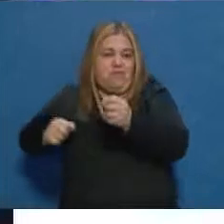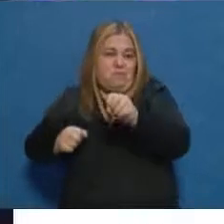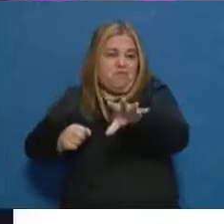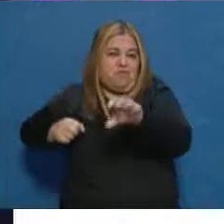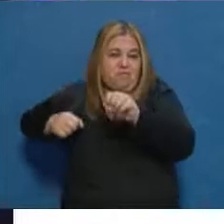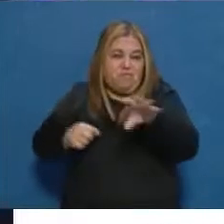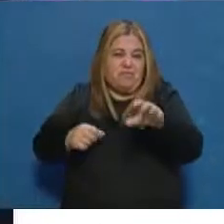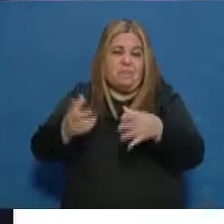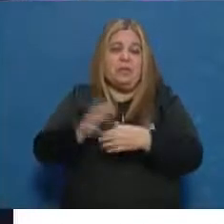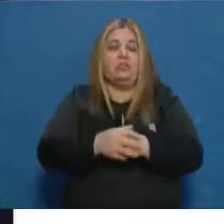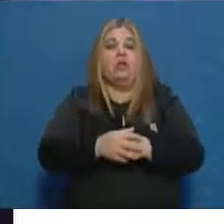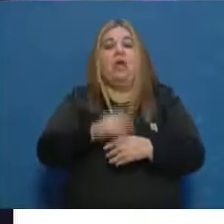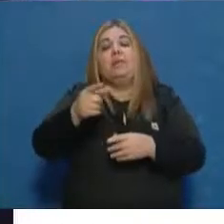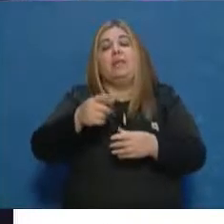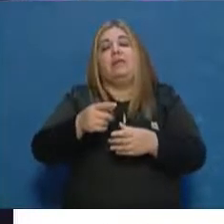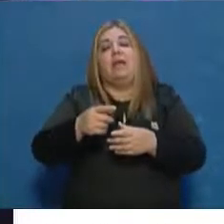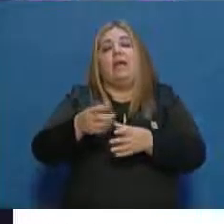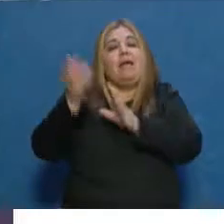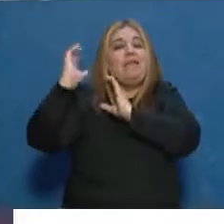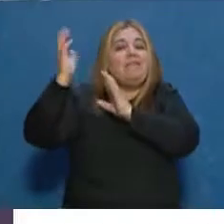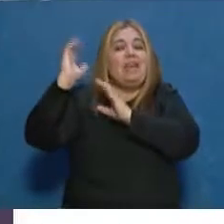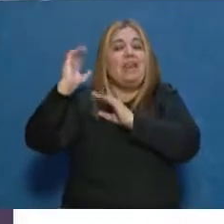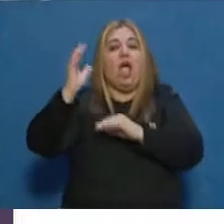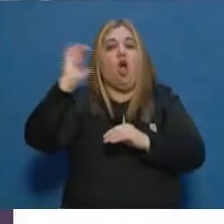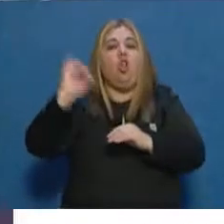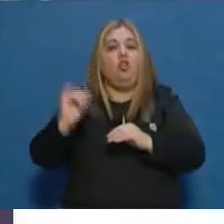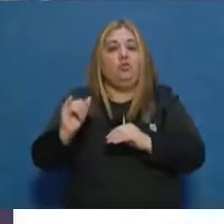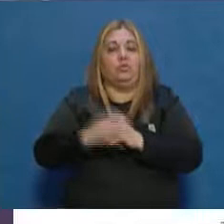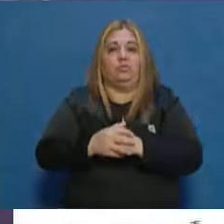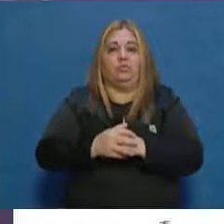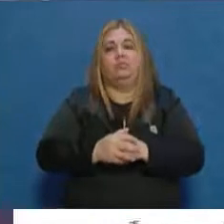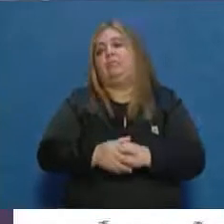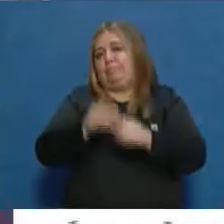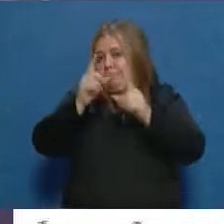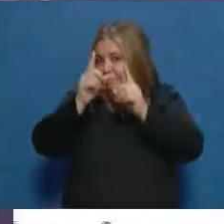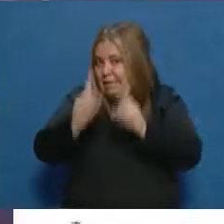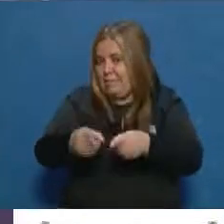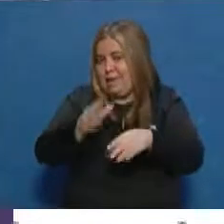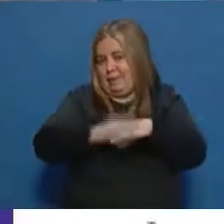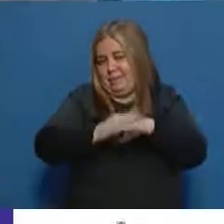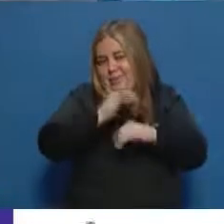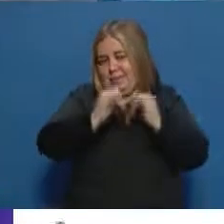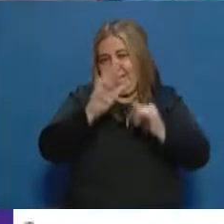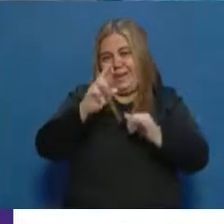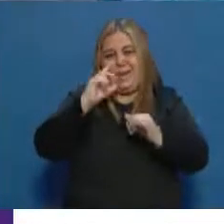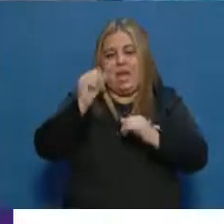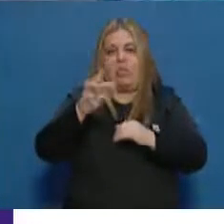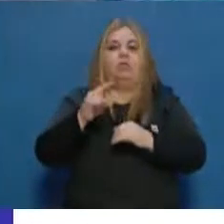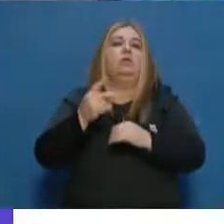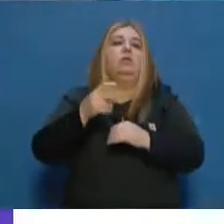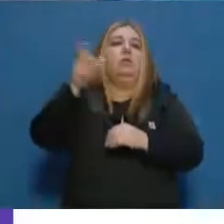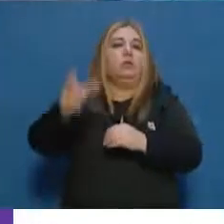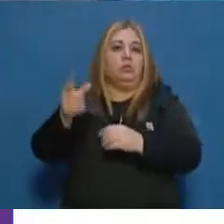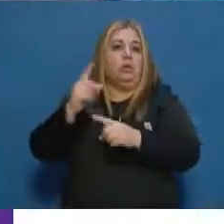En este caso fue una persona, 57 años aproximadamente, que es uno de los casos también positivos que ocurrieron